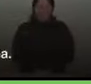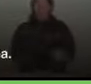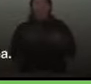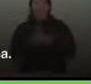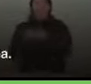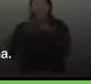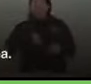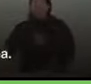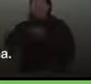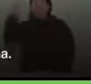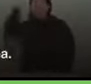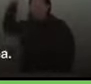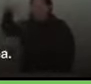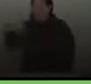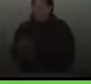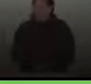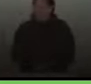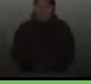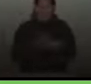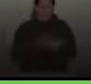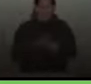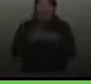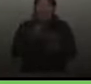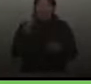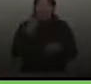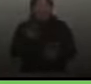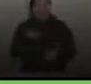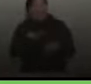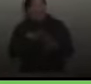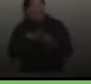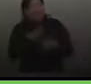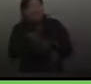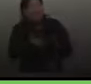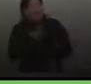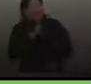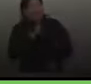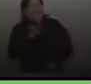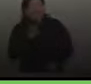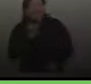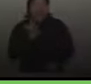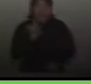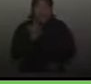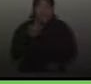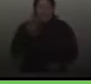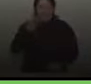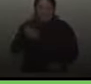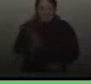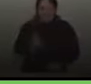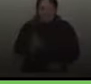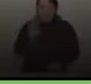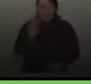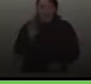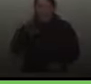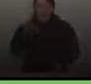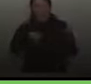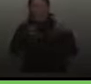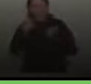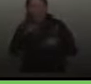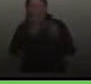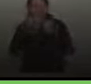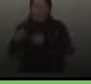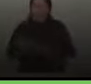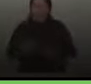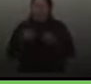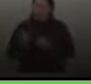La Unidad de España, jefe, la Unidad de España. ¿Cómo que la Unidad de España? Sí, Santi, sí. Actuaciones